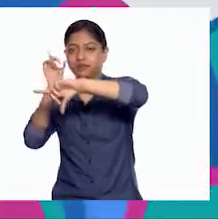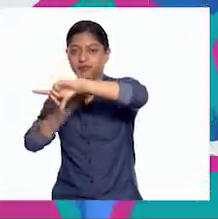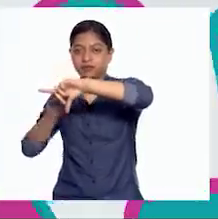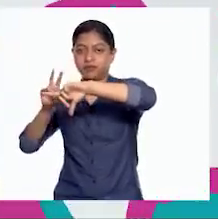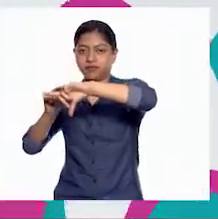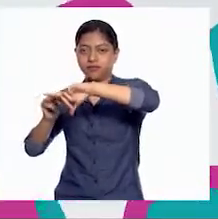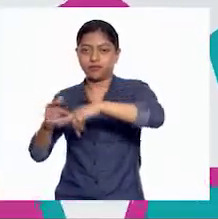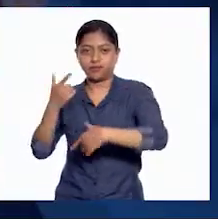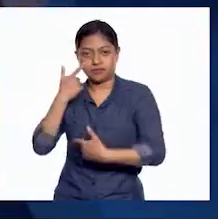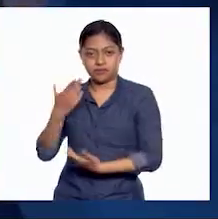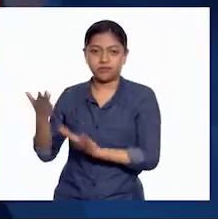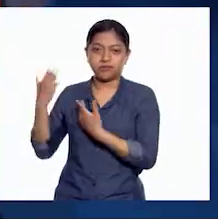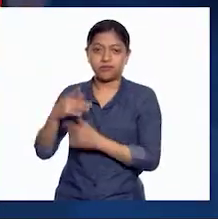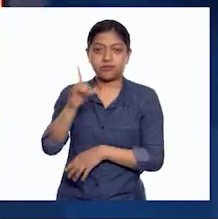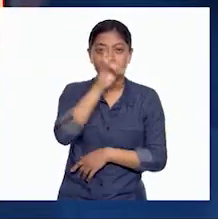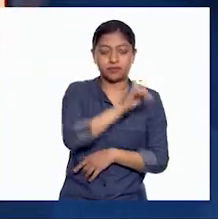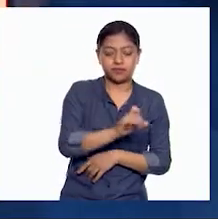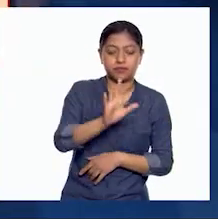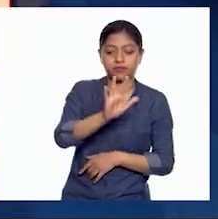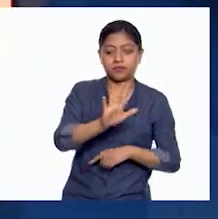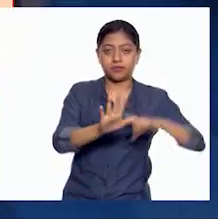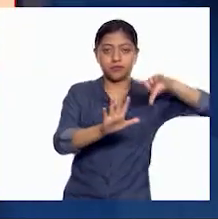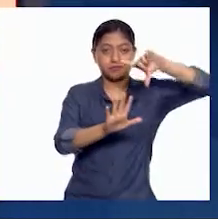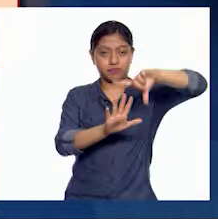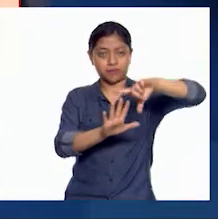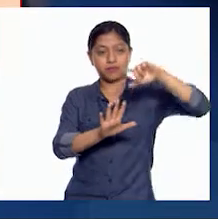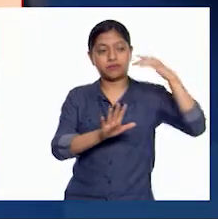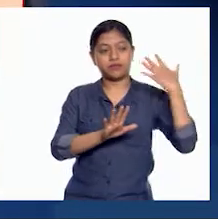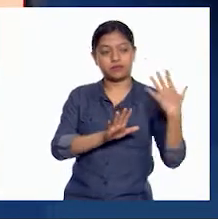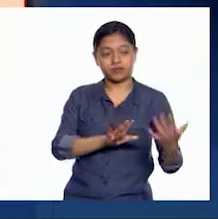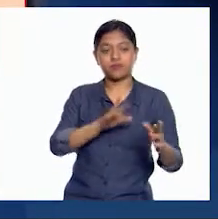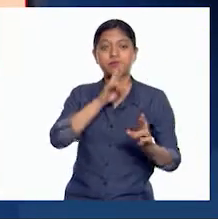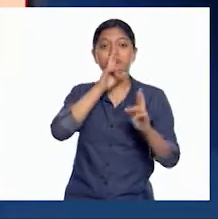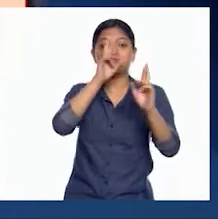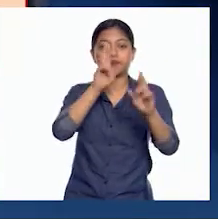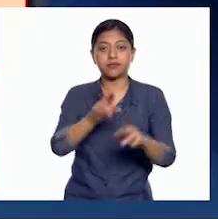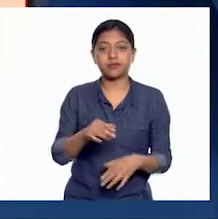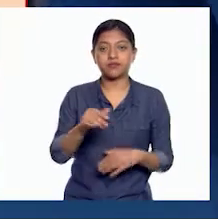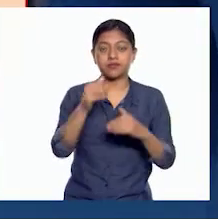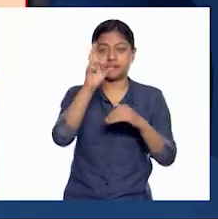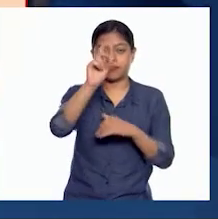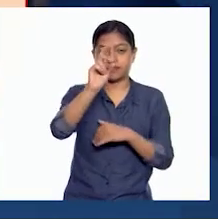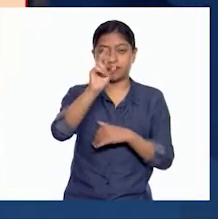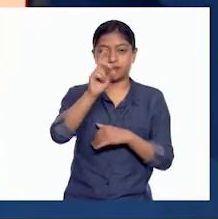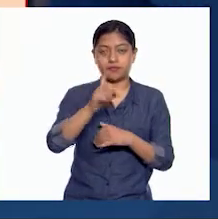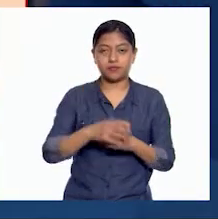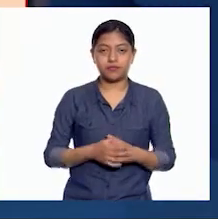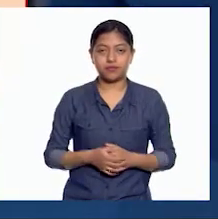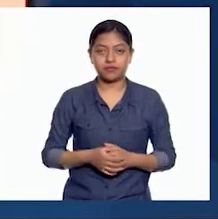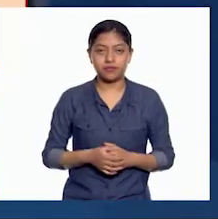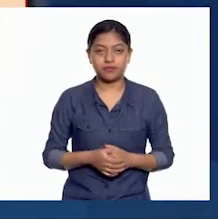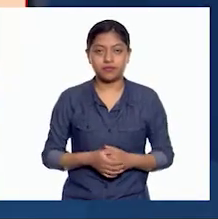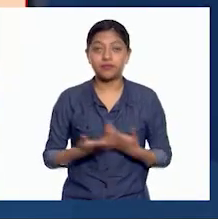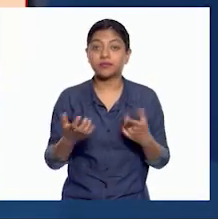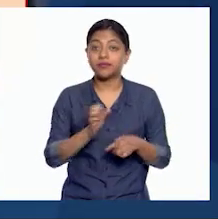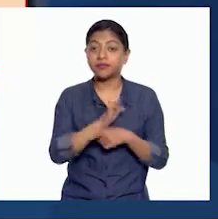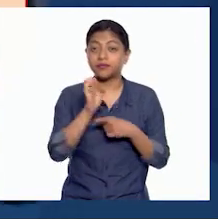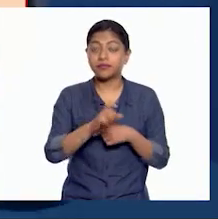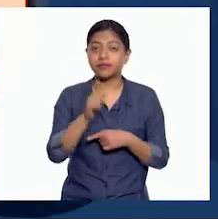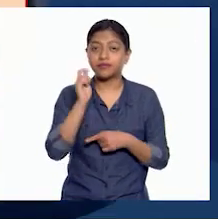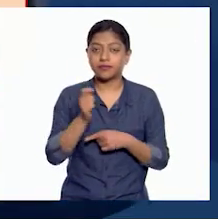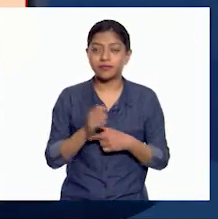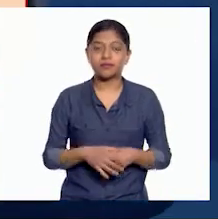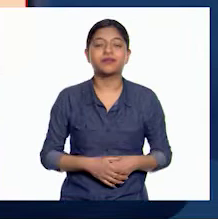calculadora. 150 entre 5 es igual a 30. Entonces, serían